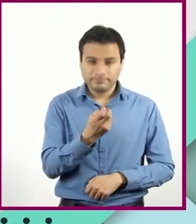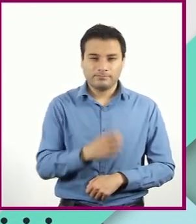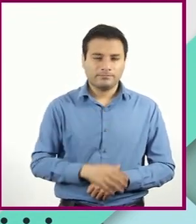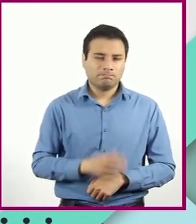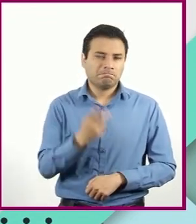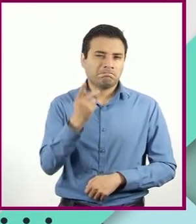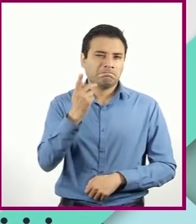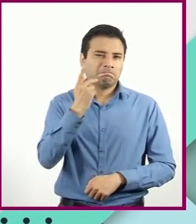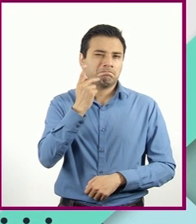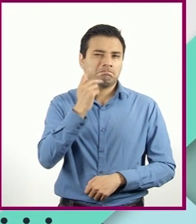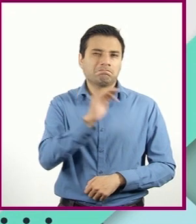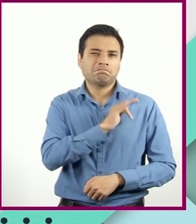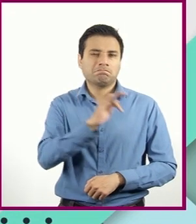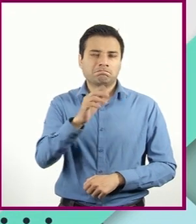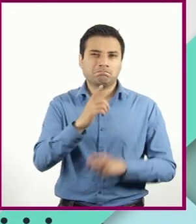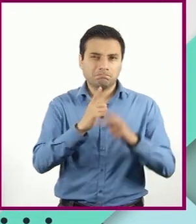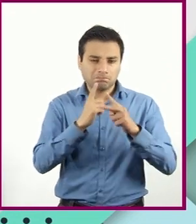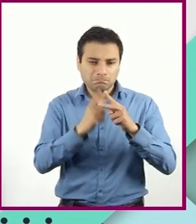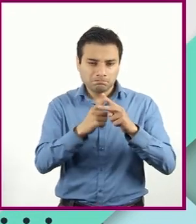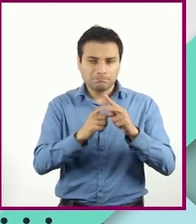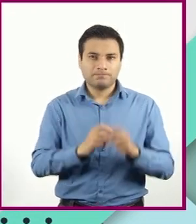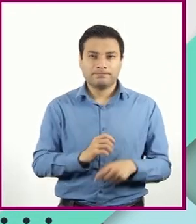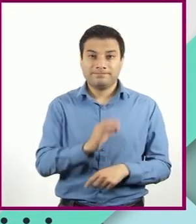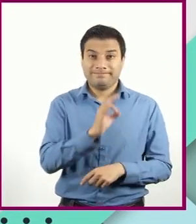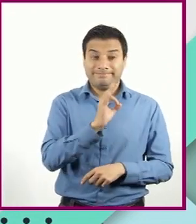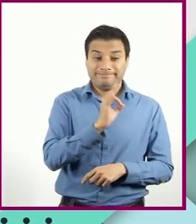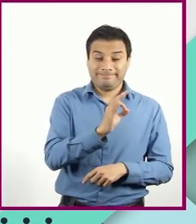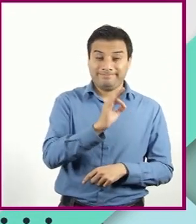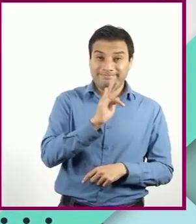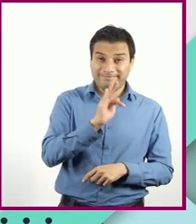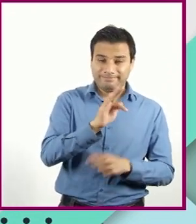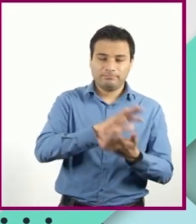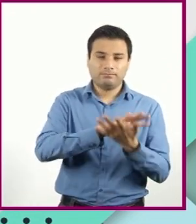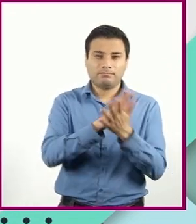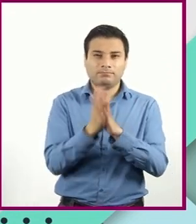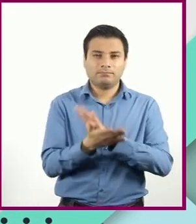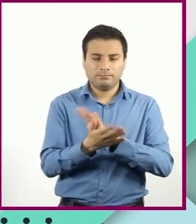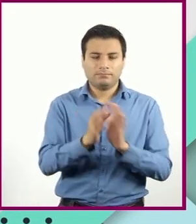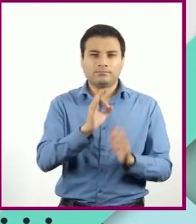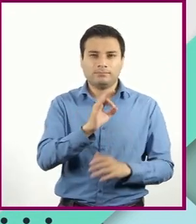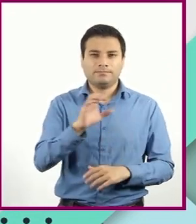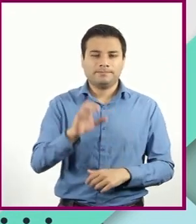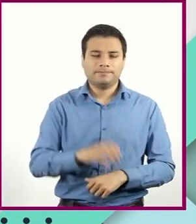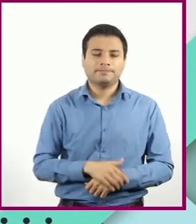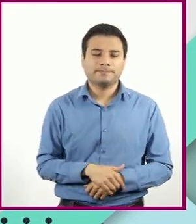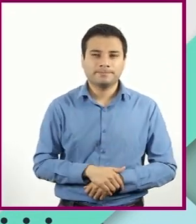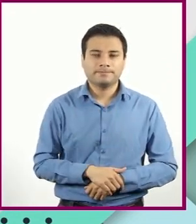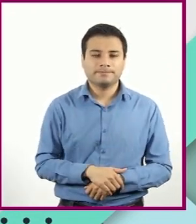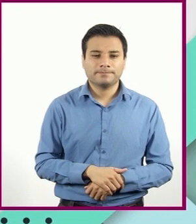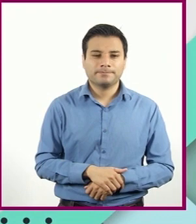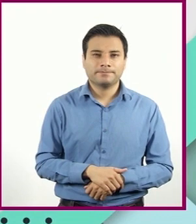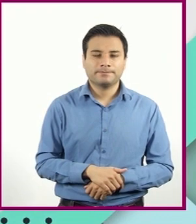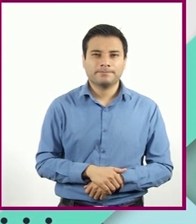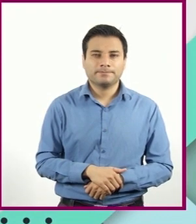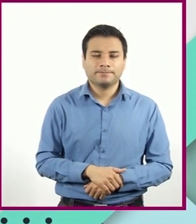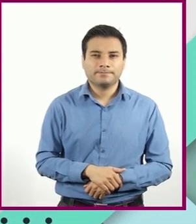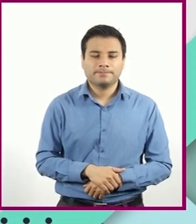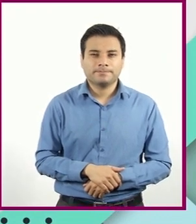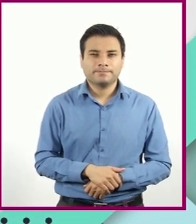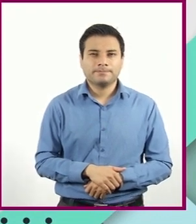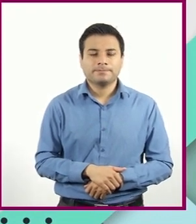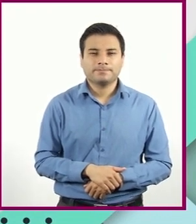podrá calcular la equivalencia en grados Fahrenheit de una temperatura expresada en grados centígrados para seleccionar